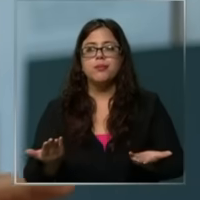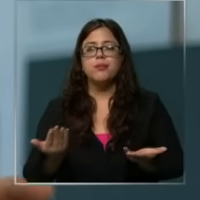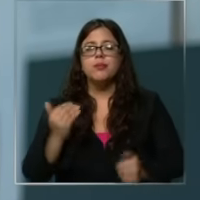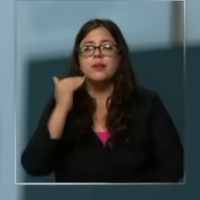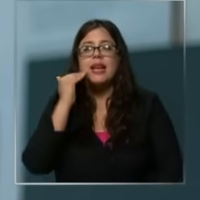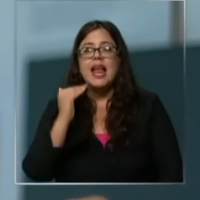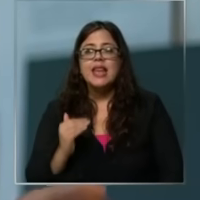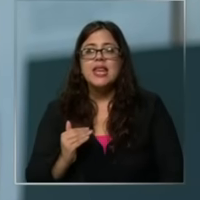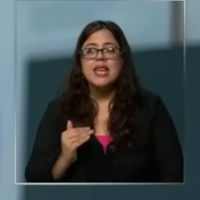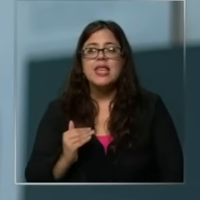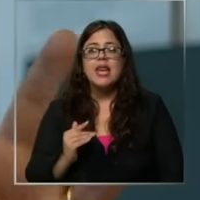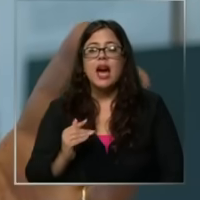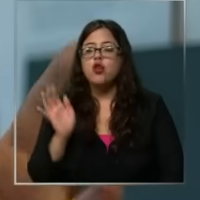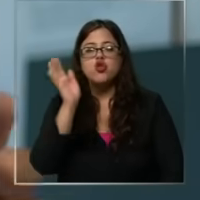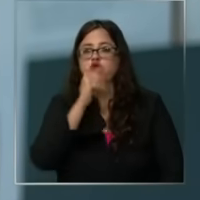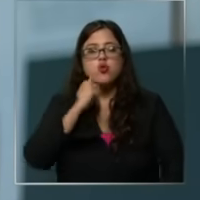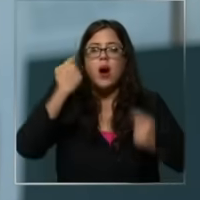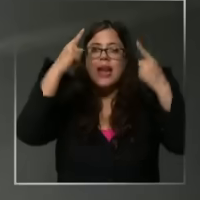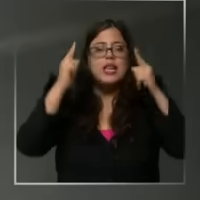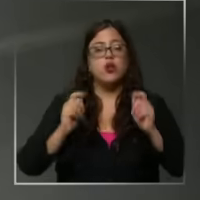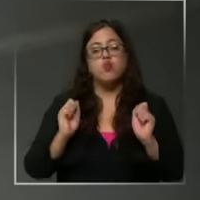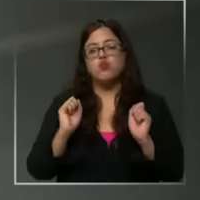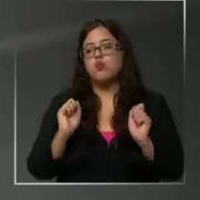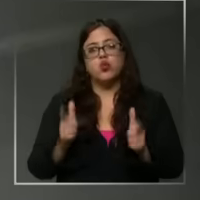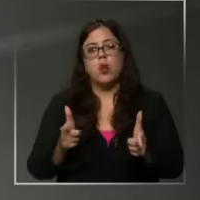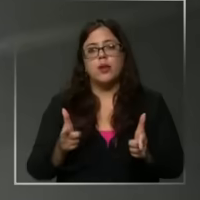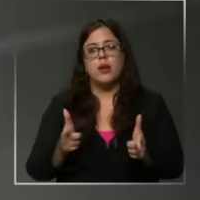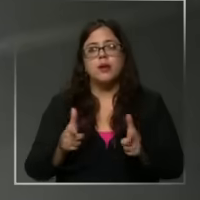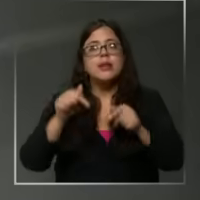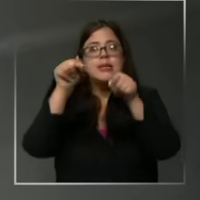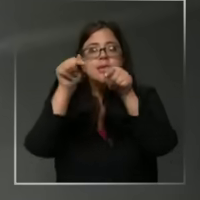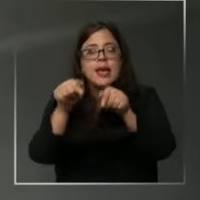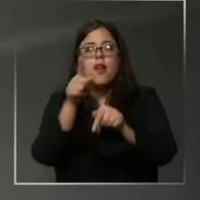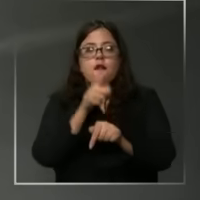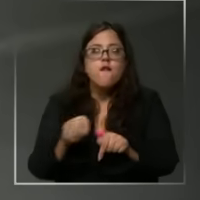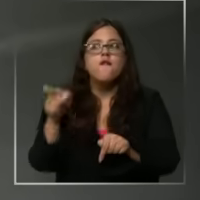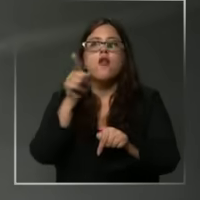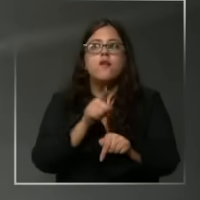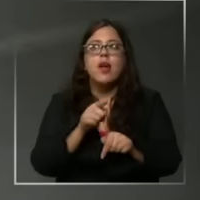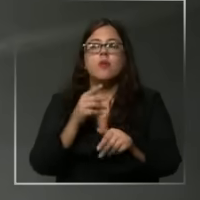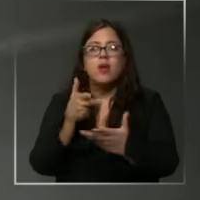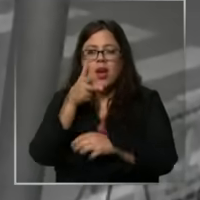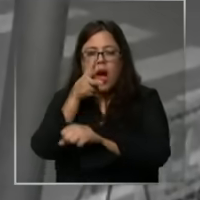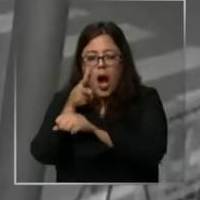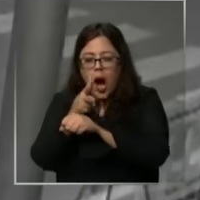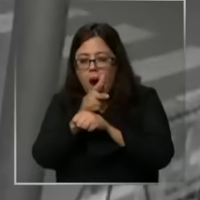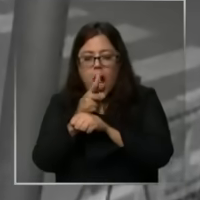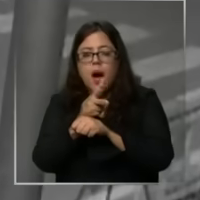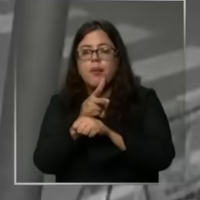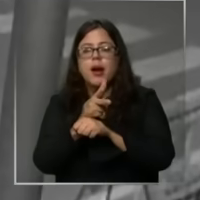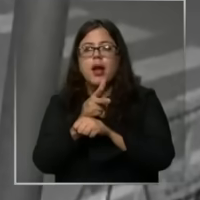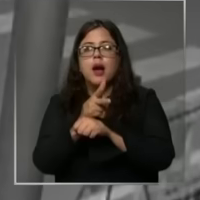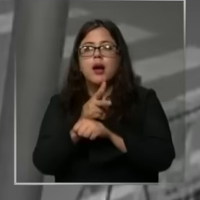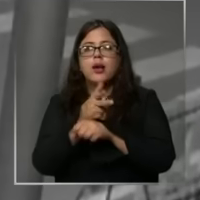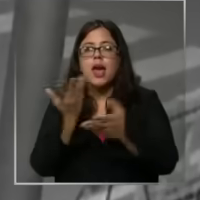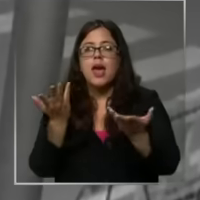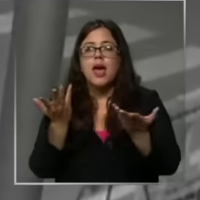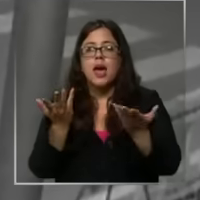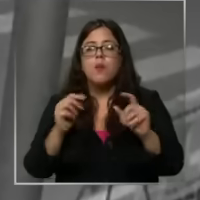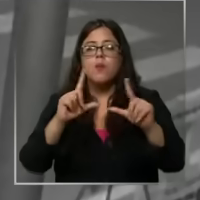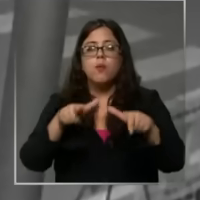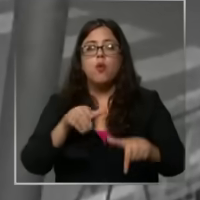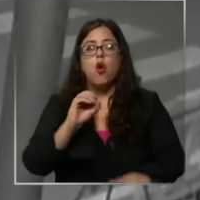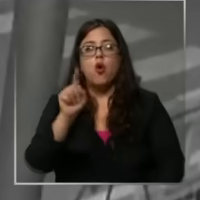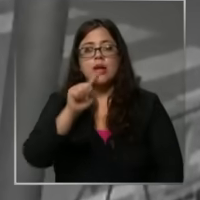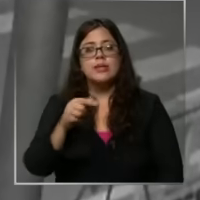menor no cuenta con lesiones, por suerte. Y aquí es donde volvemos a los registros de cámaras recuperados por el departamento